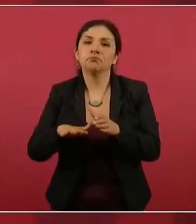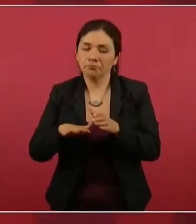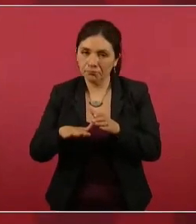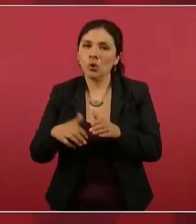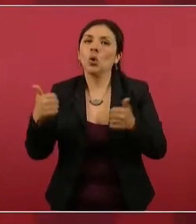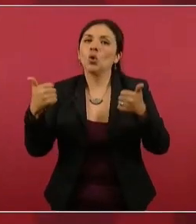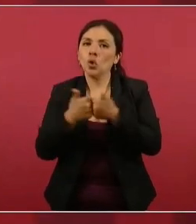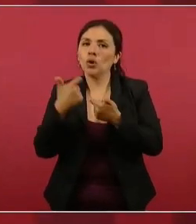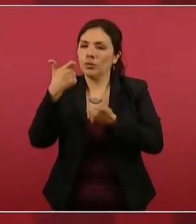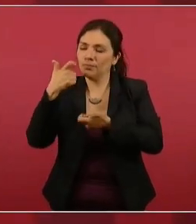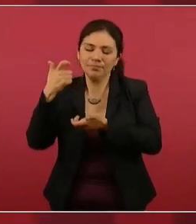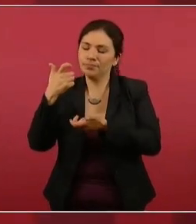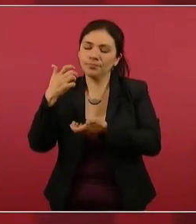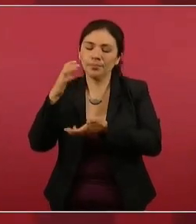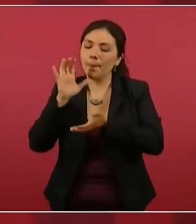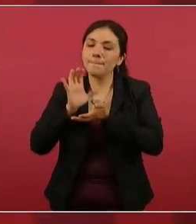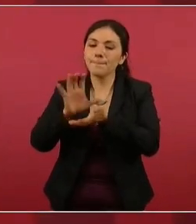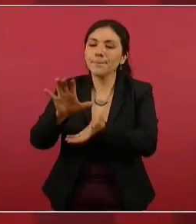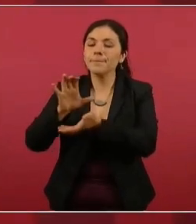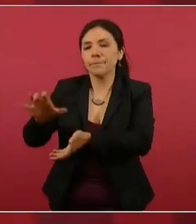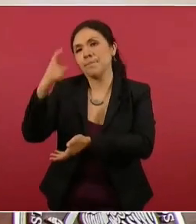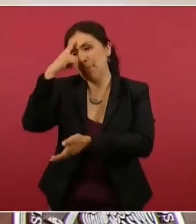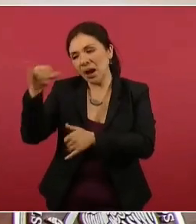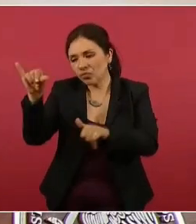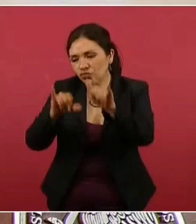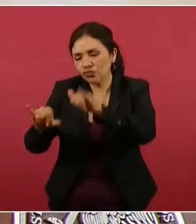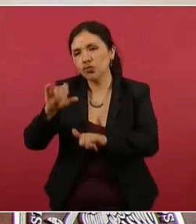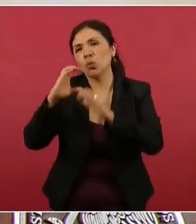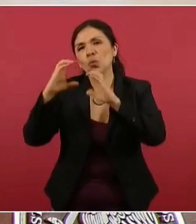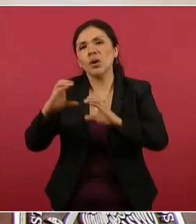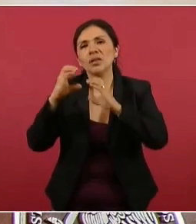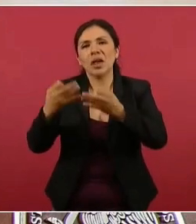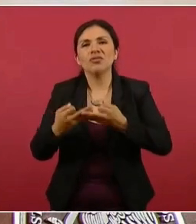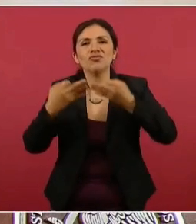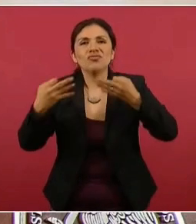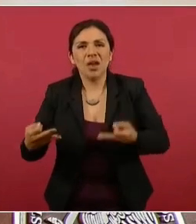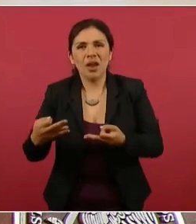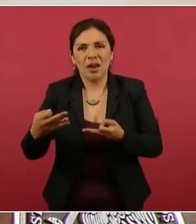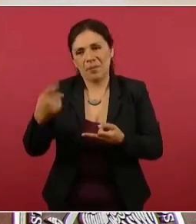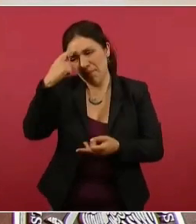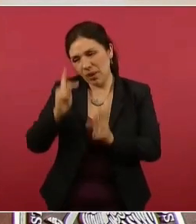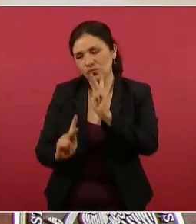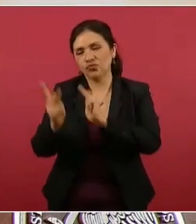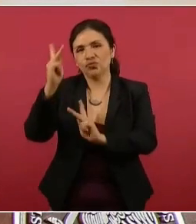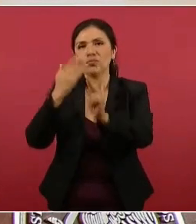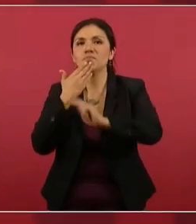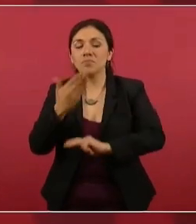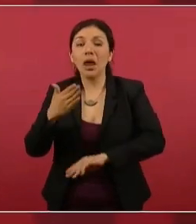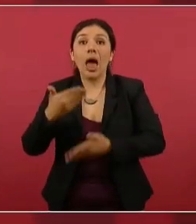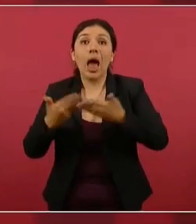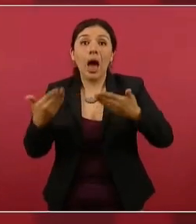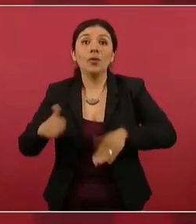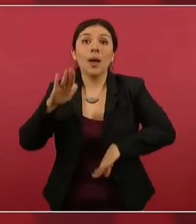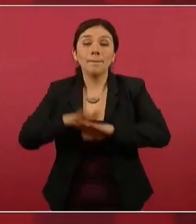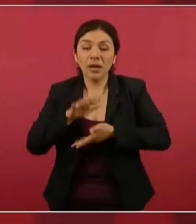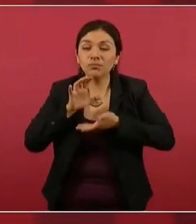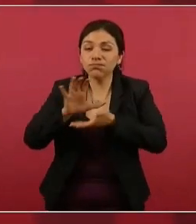entregando fertilizantes. Vamos a aumentar al doble la producción de fertilizantes